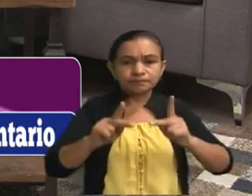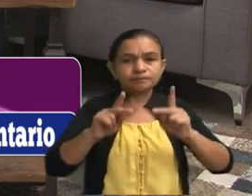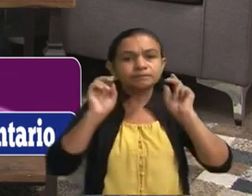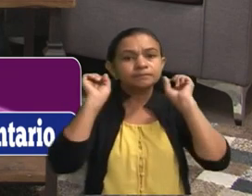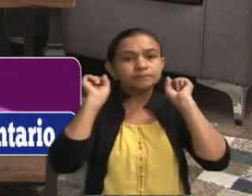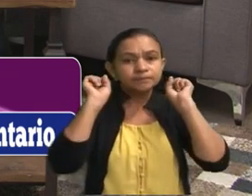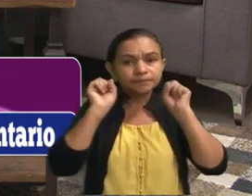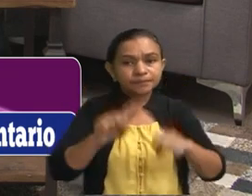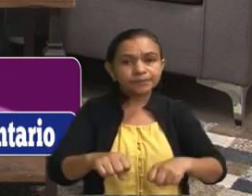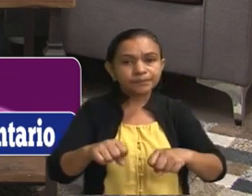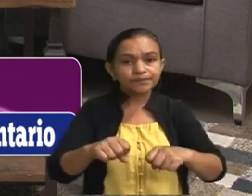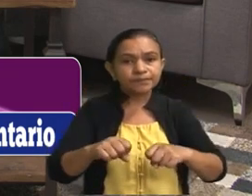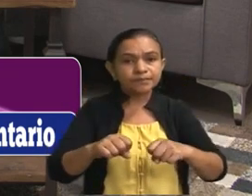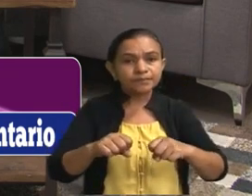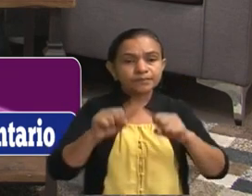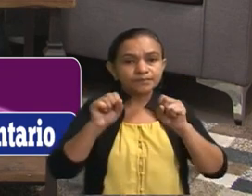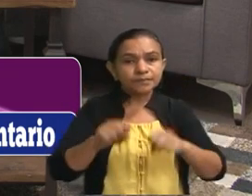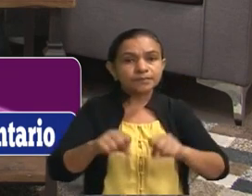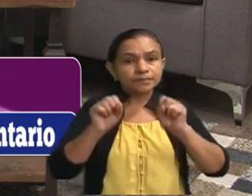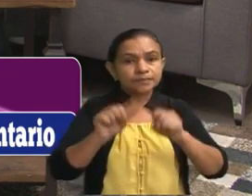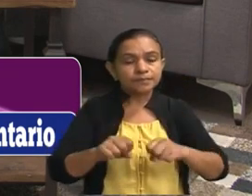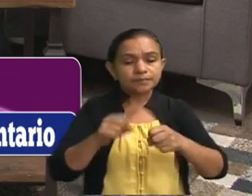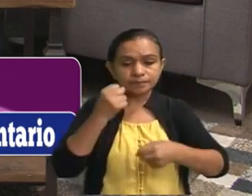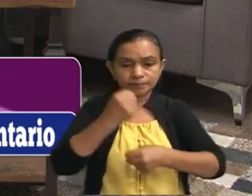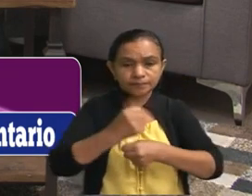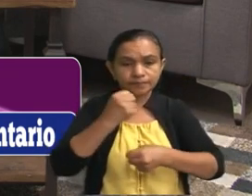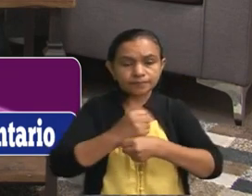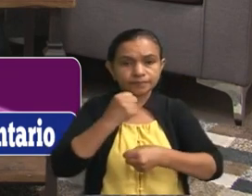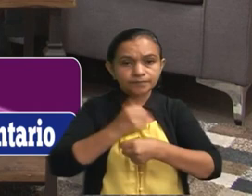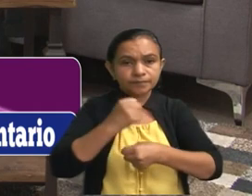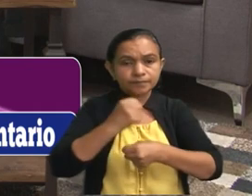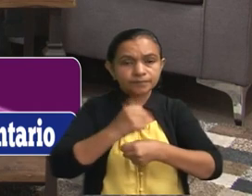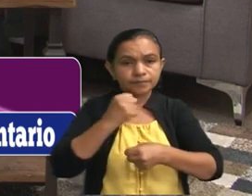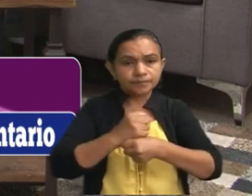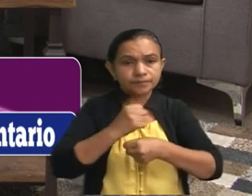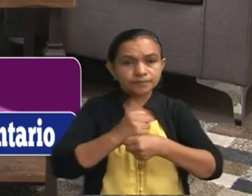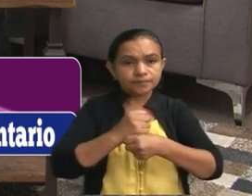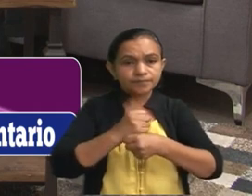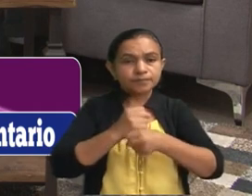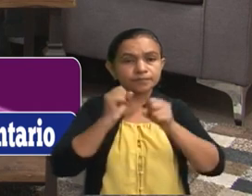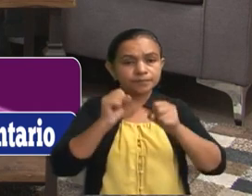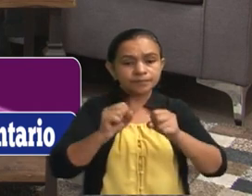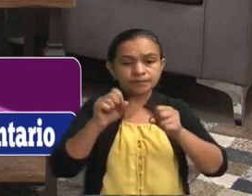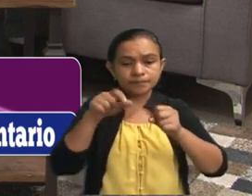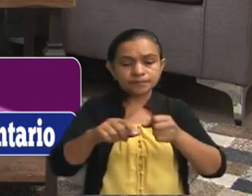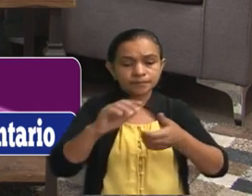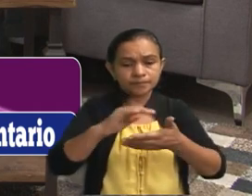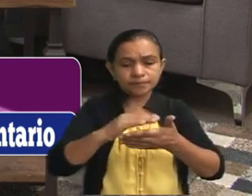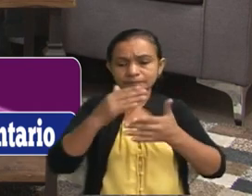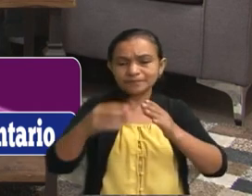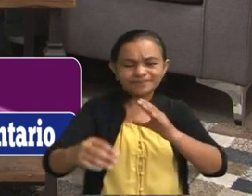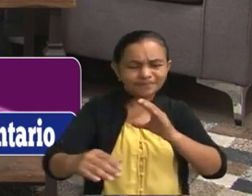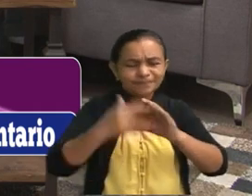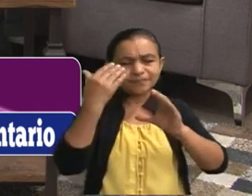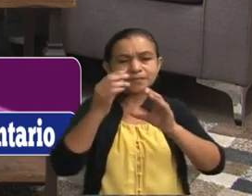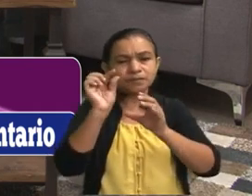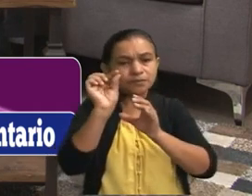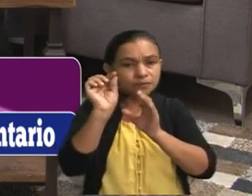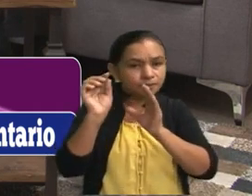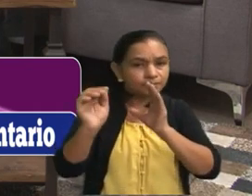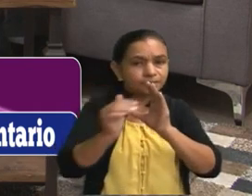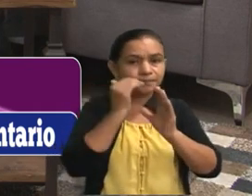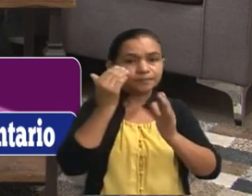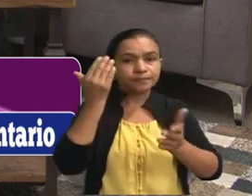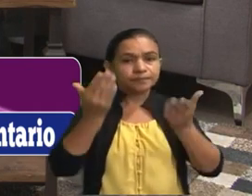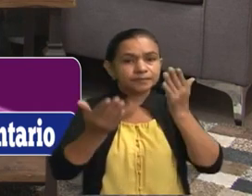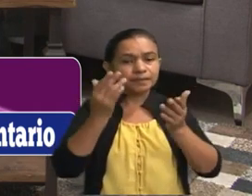puede ya no ser capaz de trabajar, ¿no? Es posible. Aún así, el sistema manda algo, ¿no? Tal vez